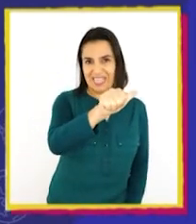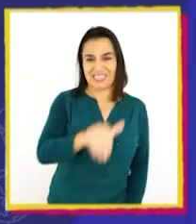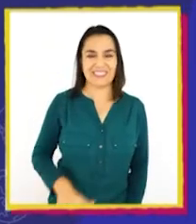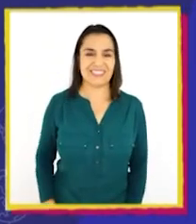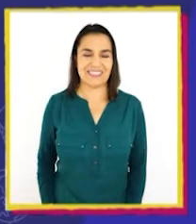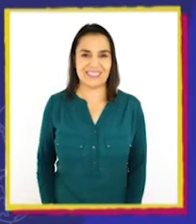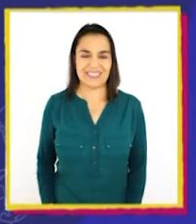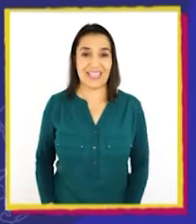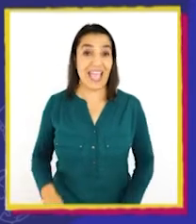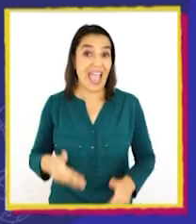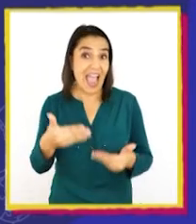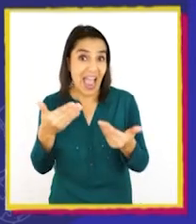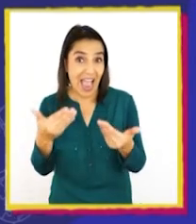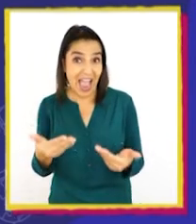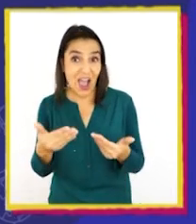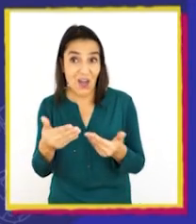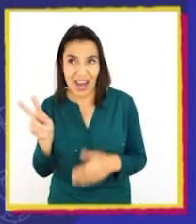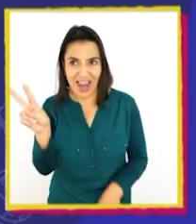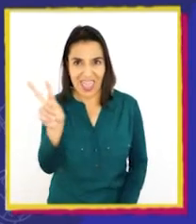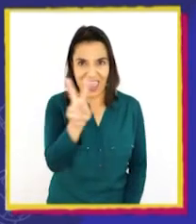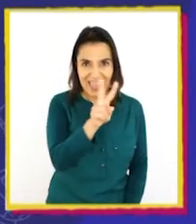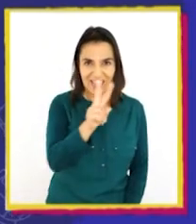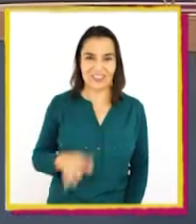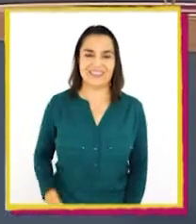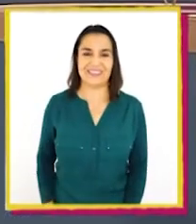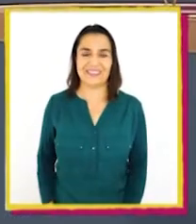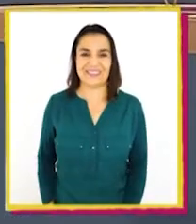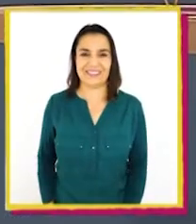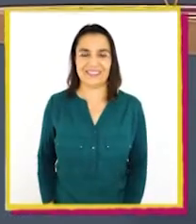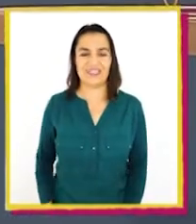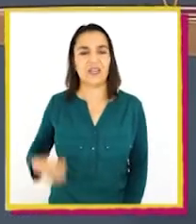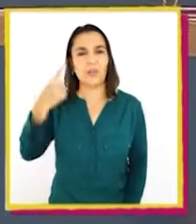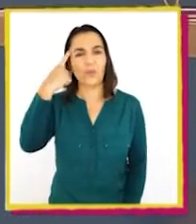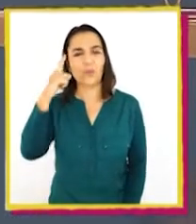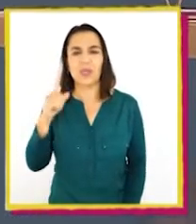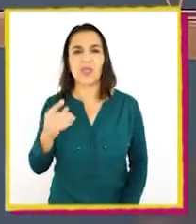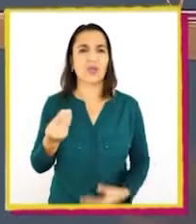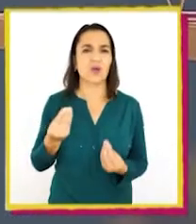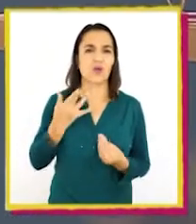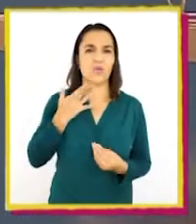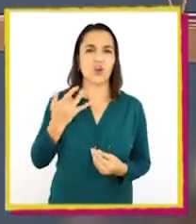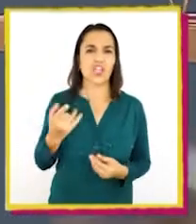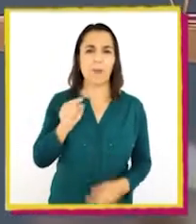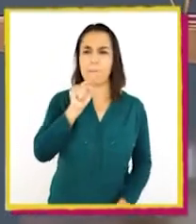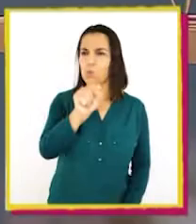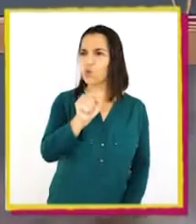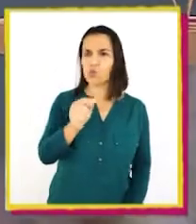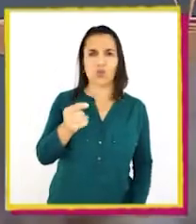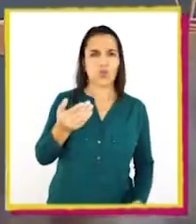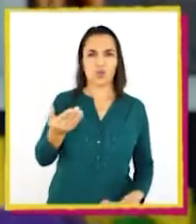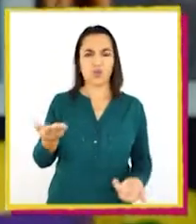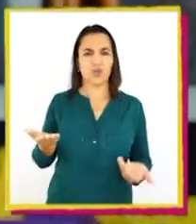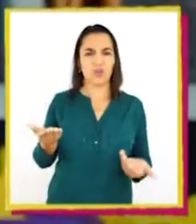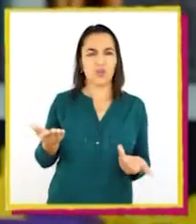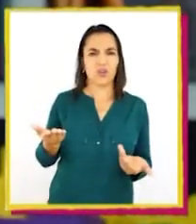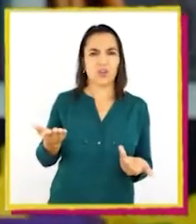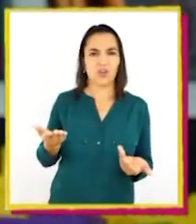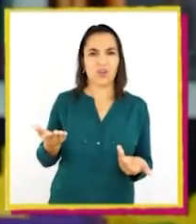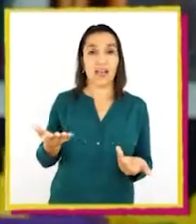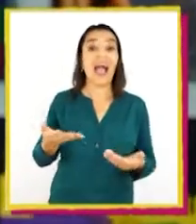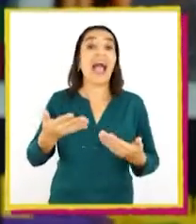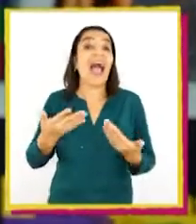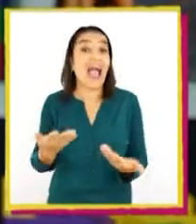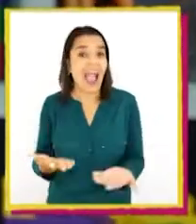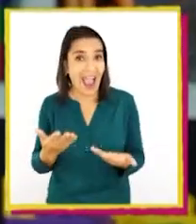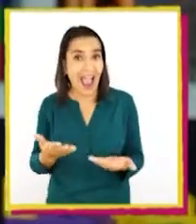135.635.056. Ahora tenemos que leerlo. Pero, ¿por qué pusimos los puntos?